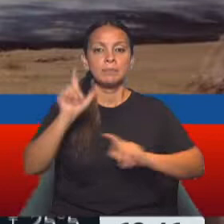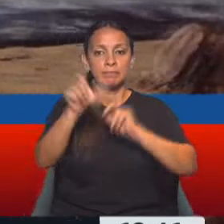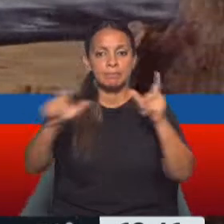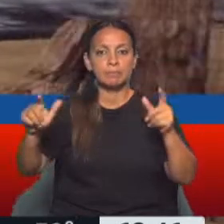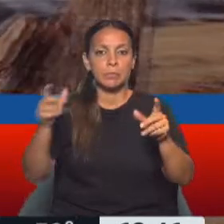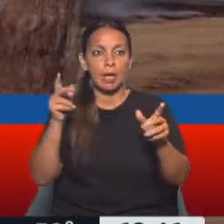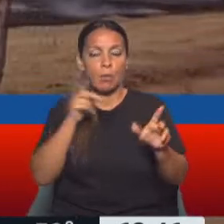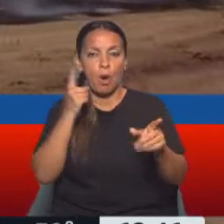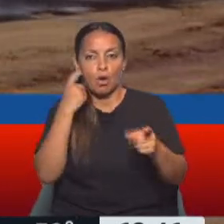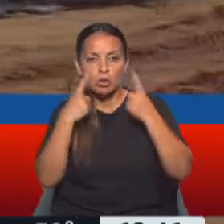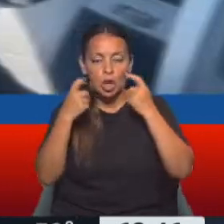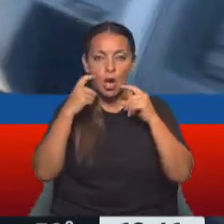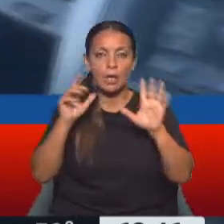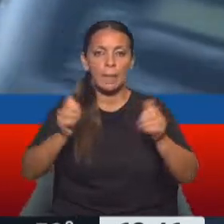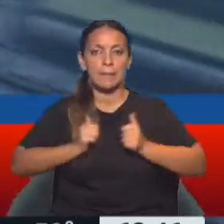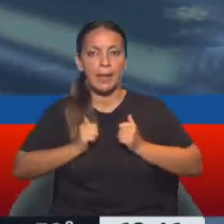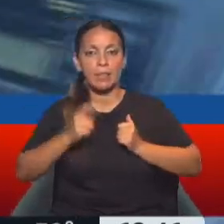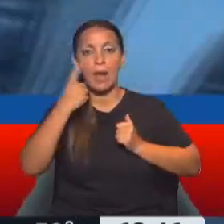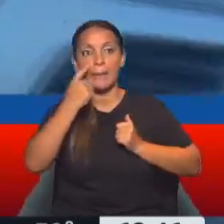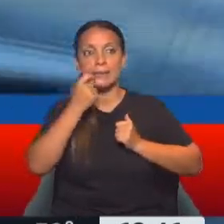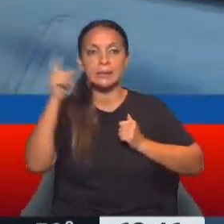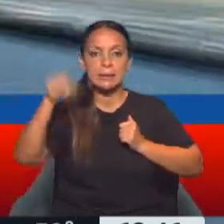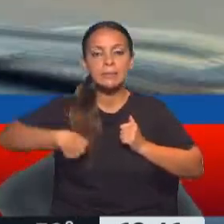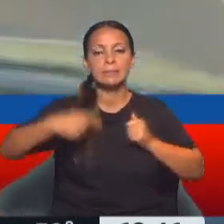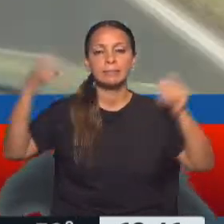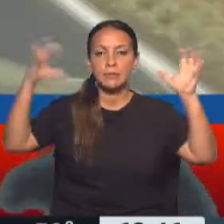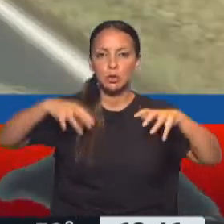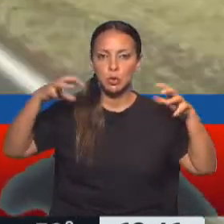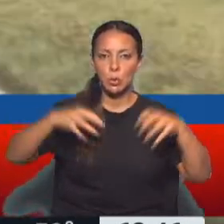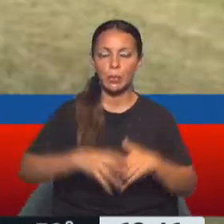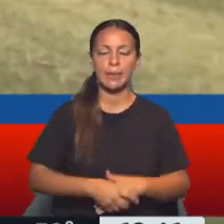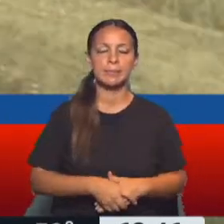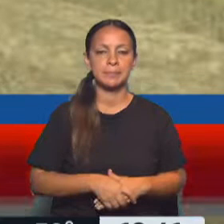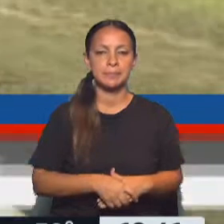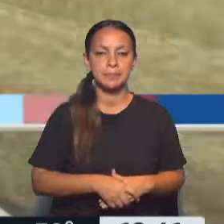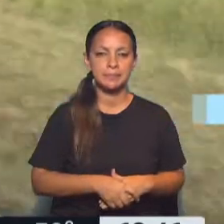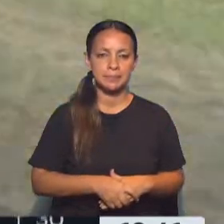guardias de cenizas a la espera de las precipitaciones anunciadas.